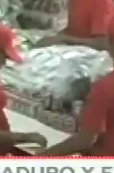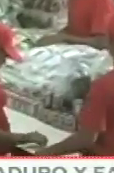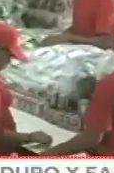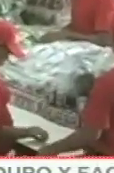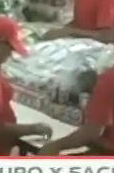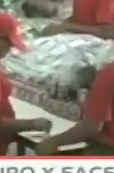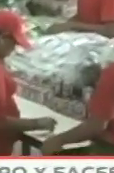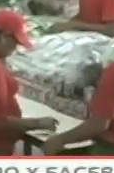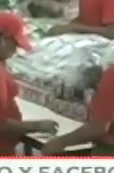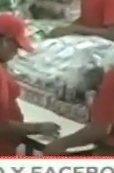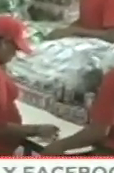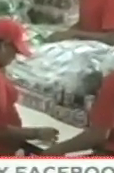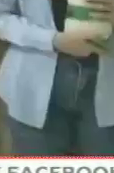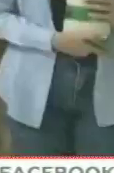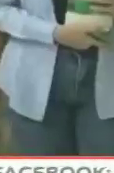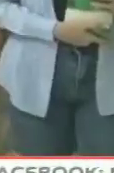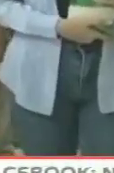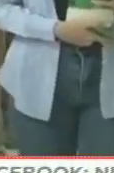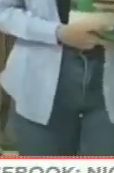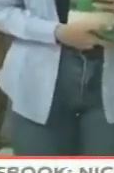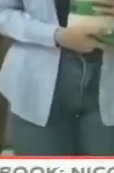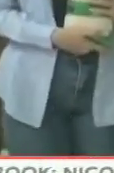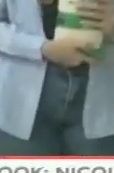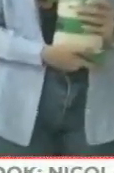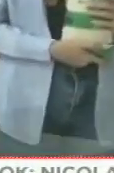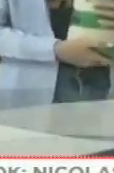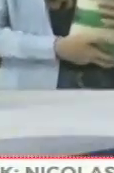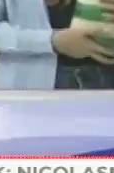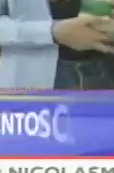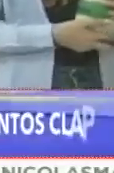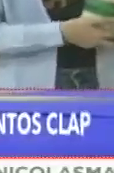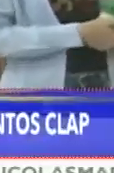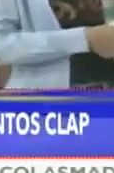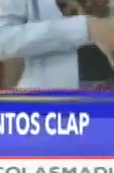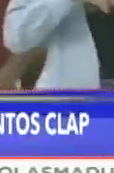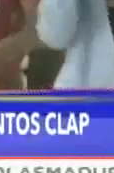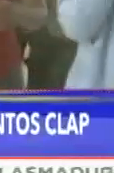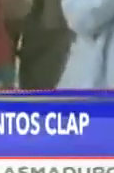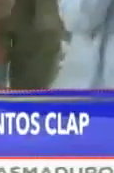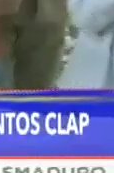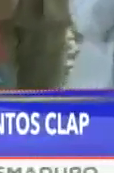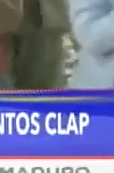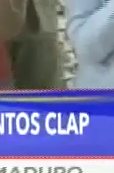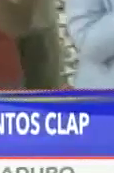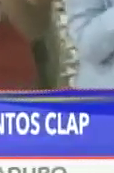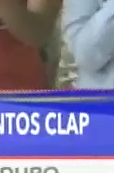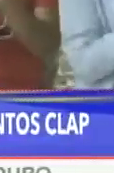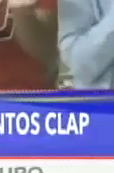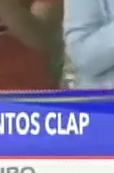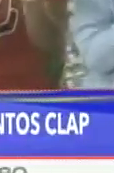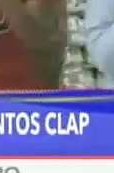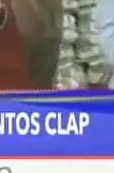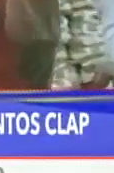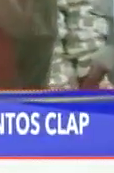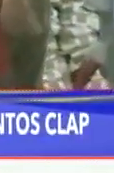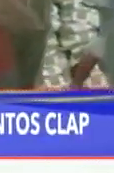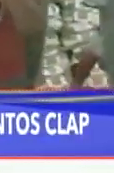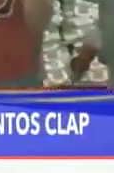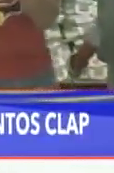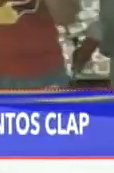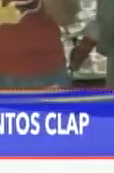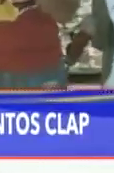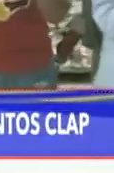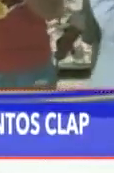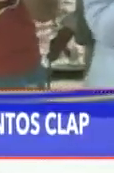Le saludamos, presidente Nicolás Maduro, desde el Estado Bolivariano Invicto y Productivo de Cojedes. Saludamos a todo el país.